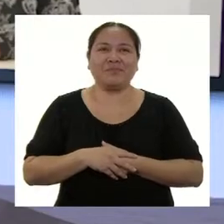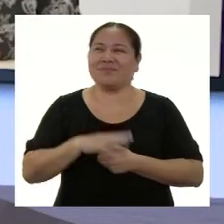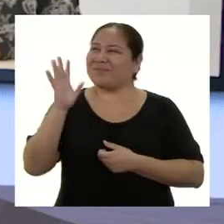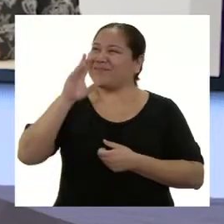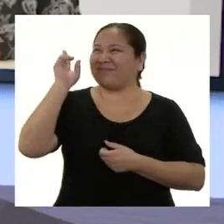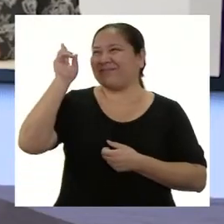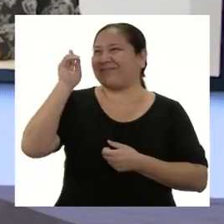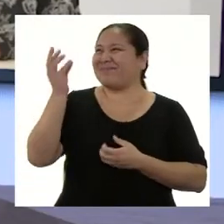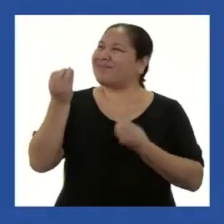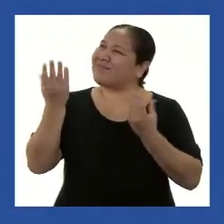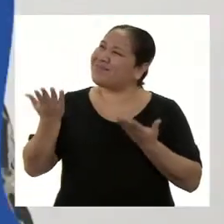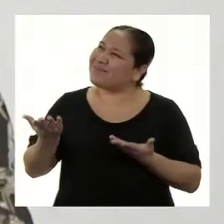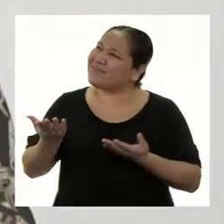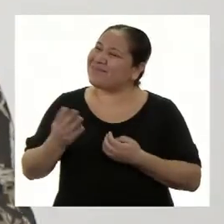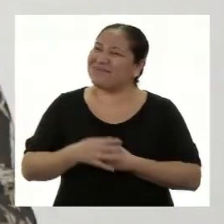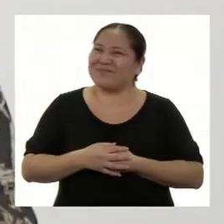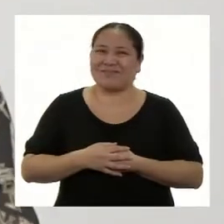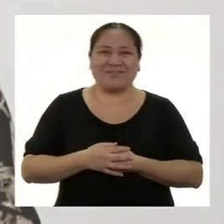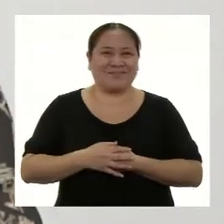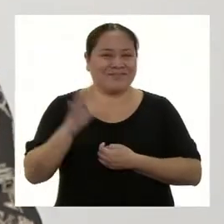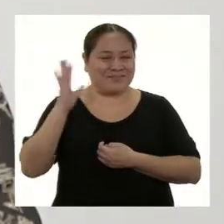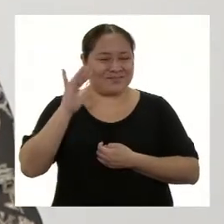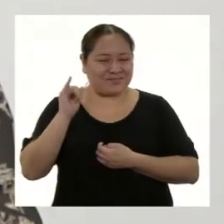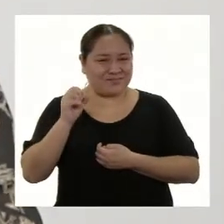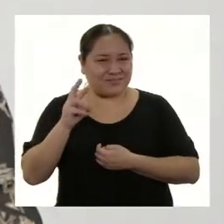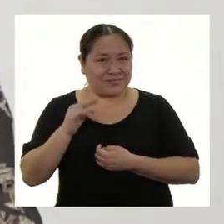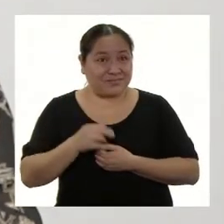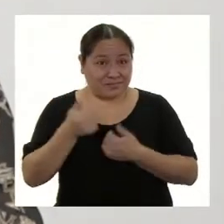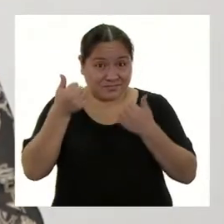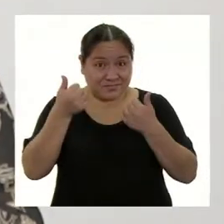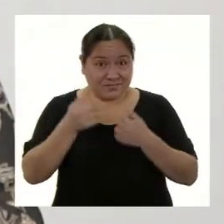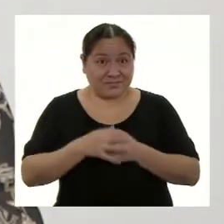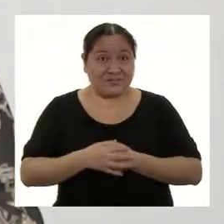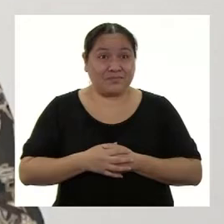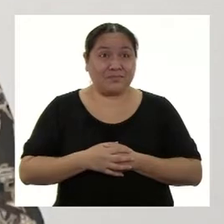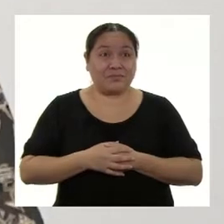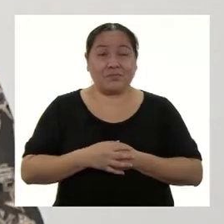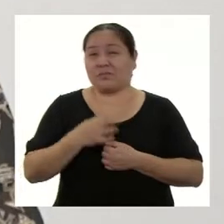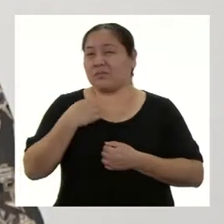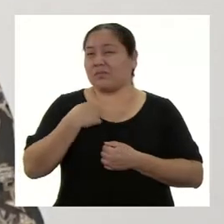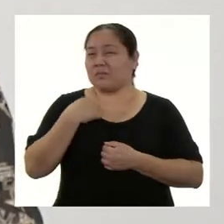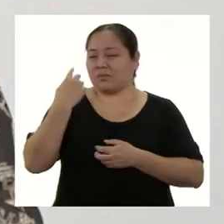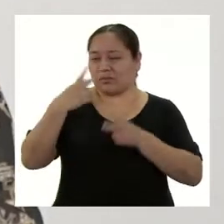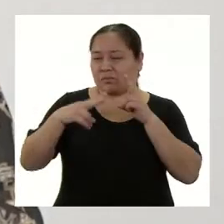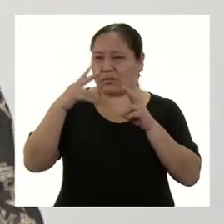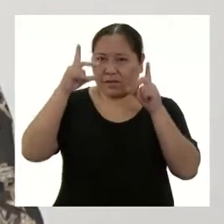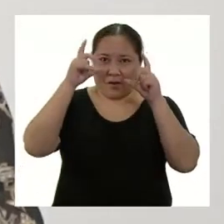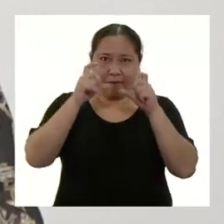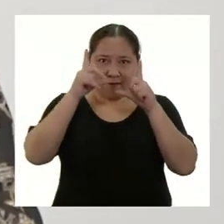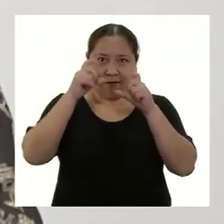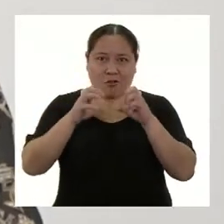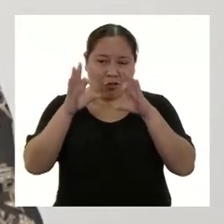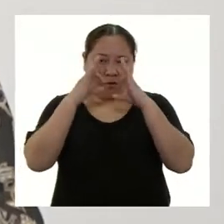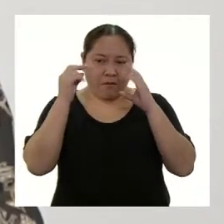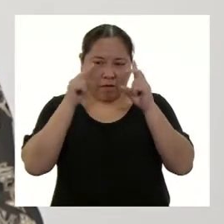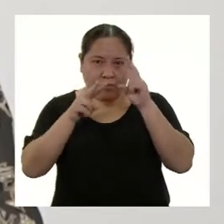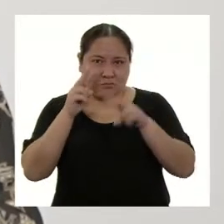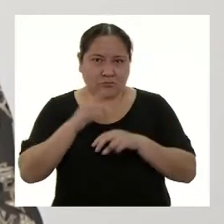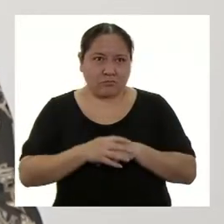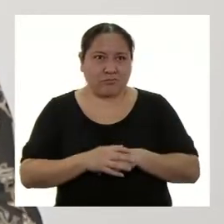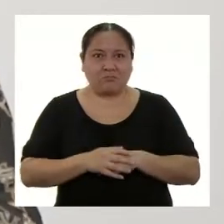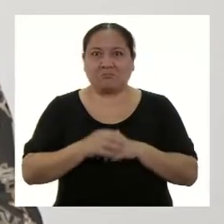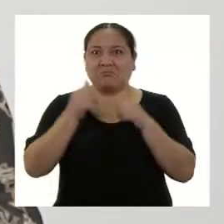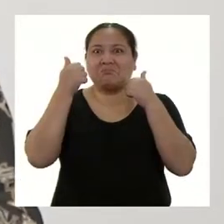Hola, profesora, ¿cómo estás? Hola, Jeremis, ¿qué tal? Oye, estuve viendo las fotos que subiste a las redes sociales y